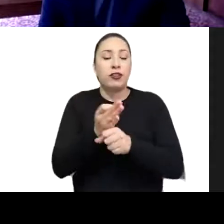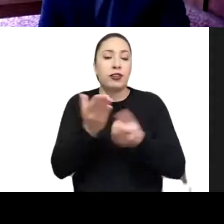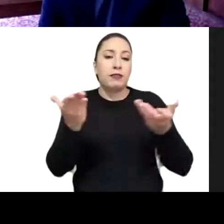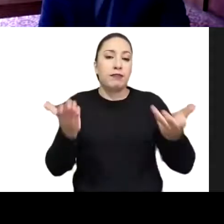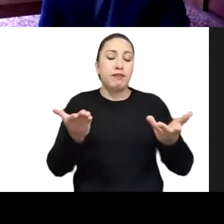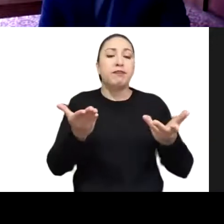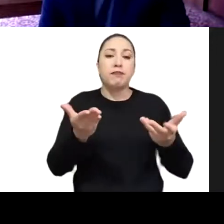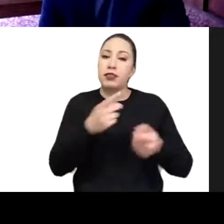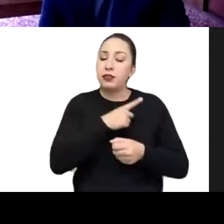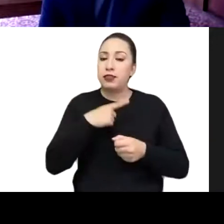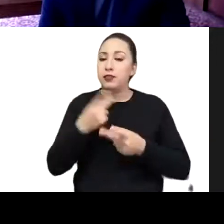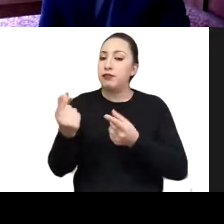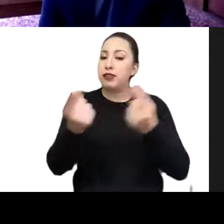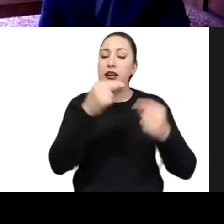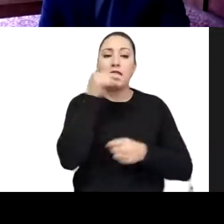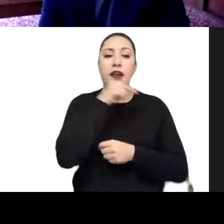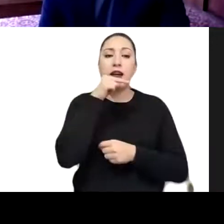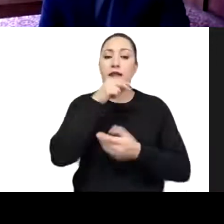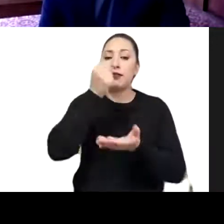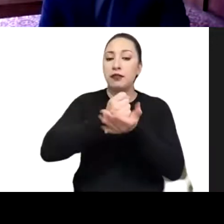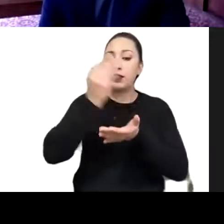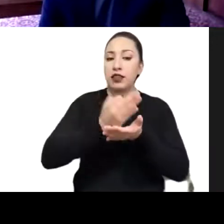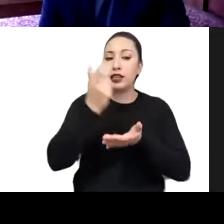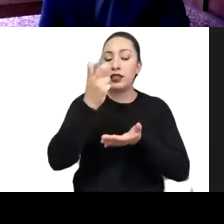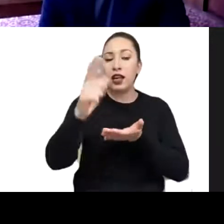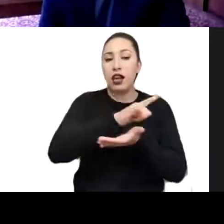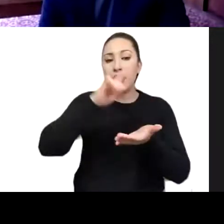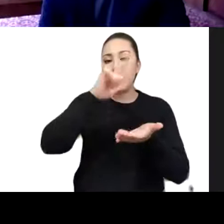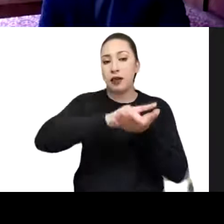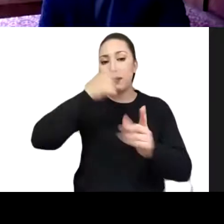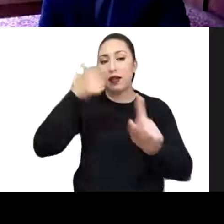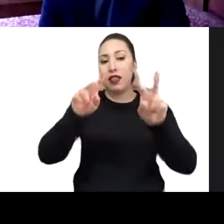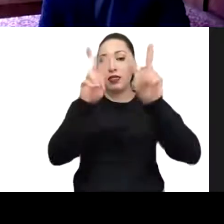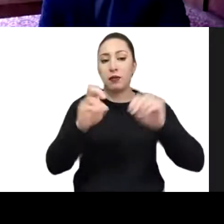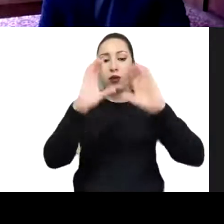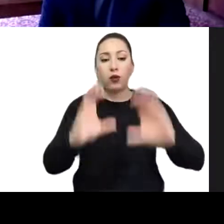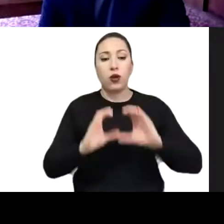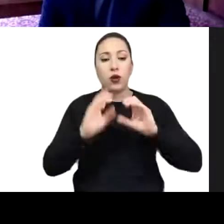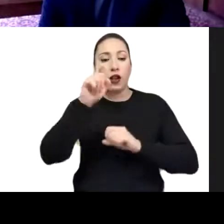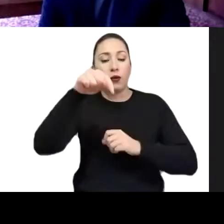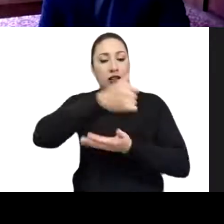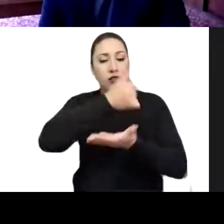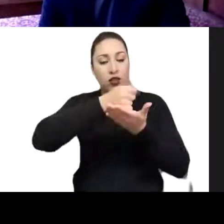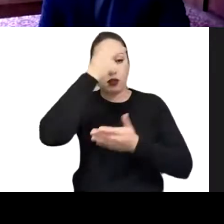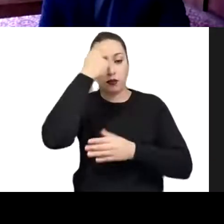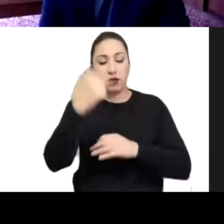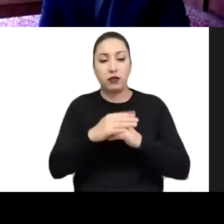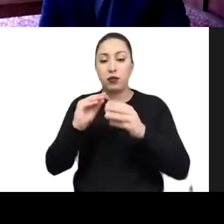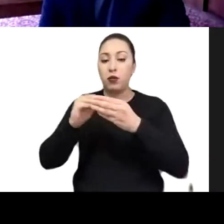ya dictaminar nuestra ley en materia de aguas de la Ciudad de México. Estos foros han estado